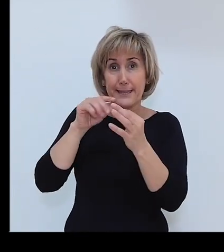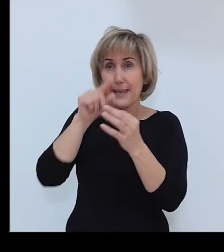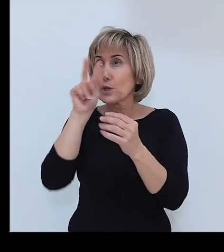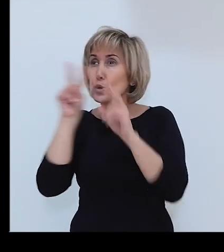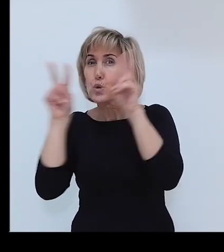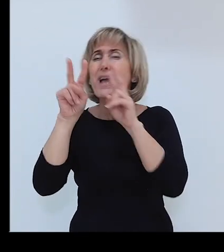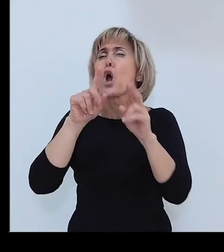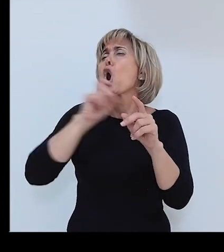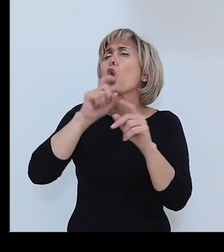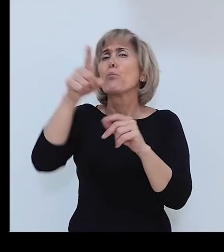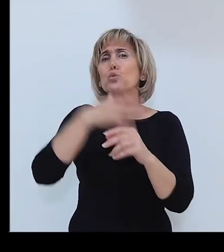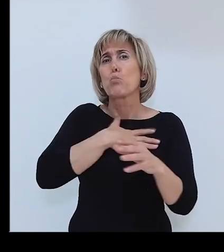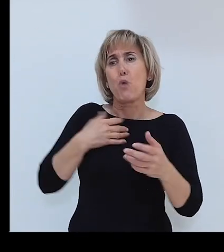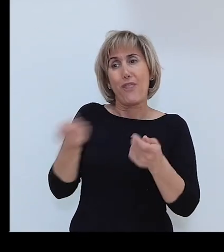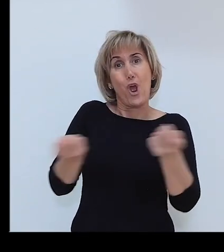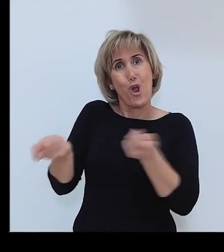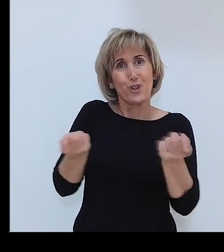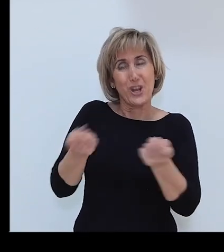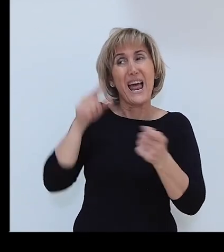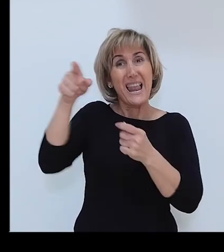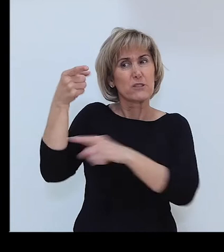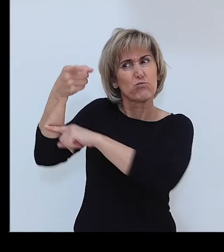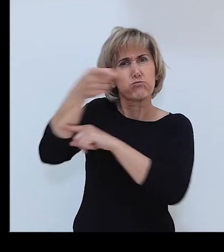y aprender a analizar a través de indicadores